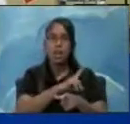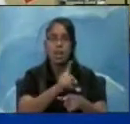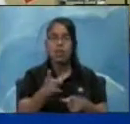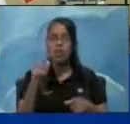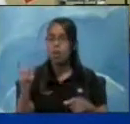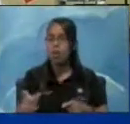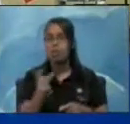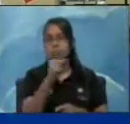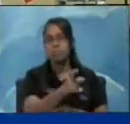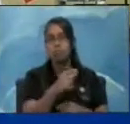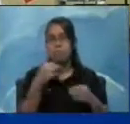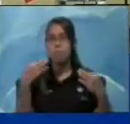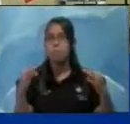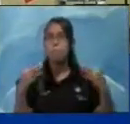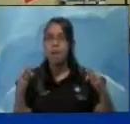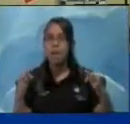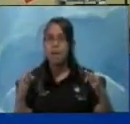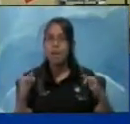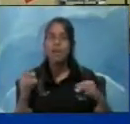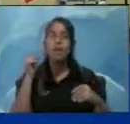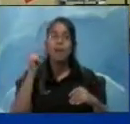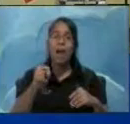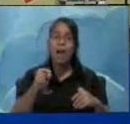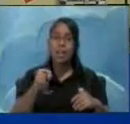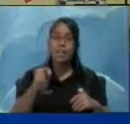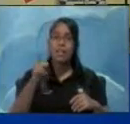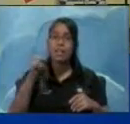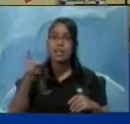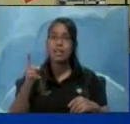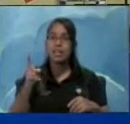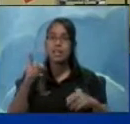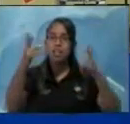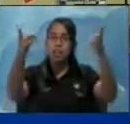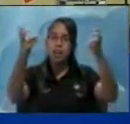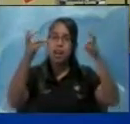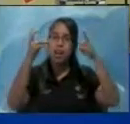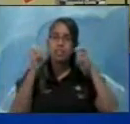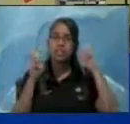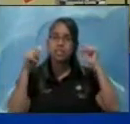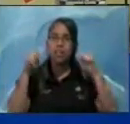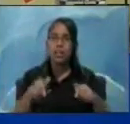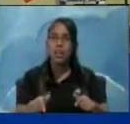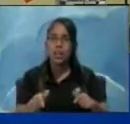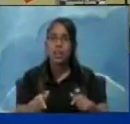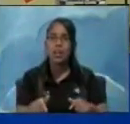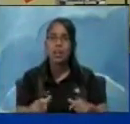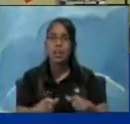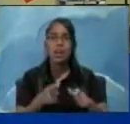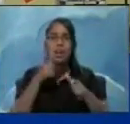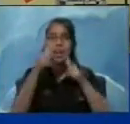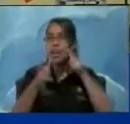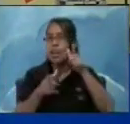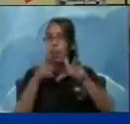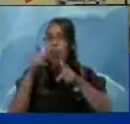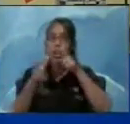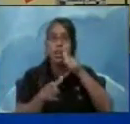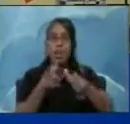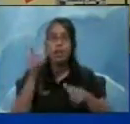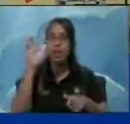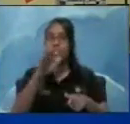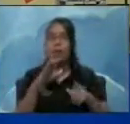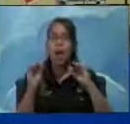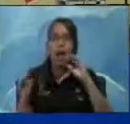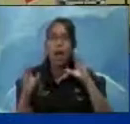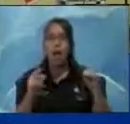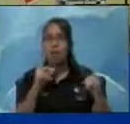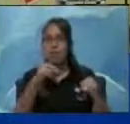humana ellos aquí recibieron género de lengua estaban ellos